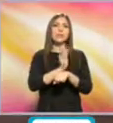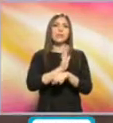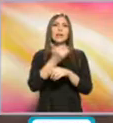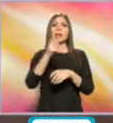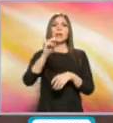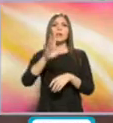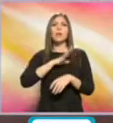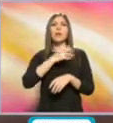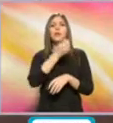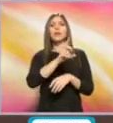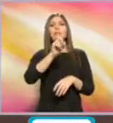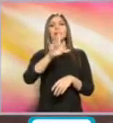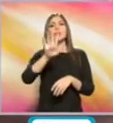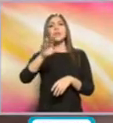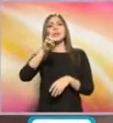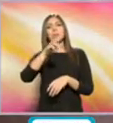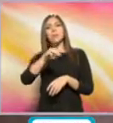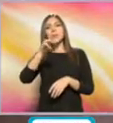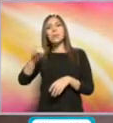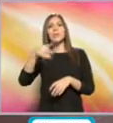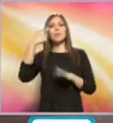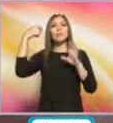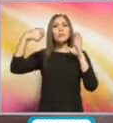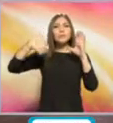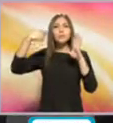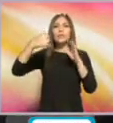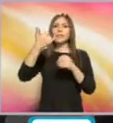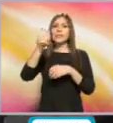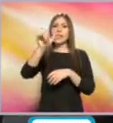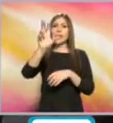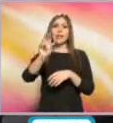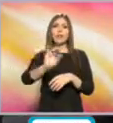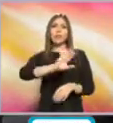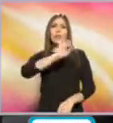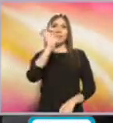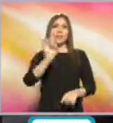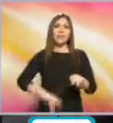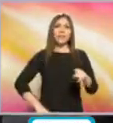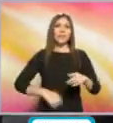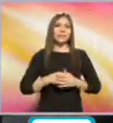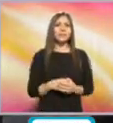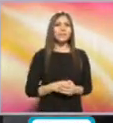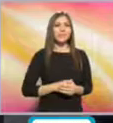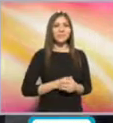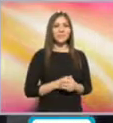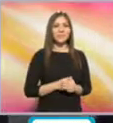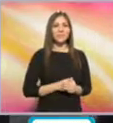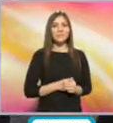tenemos 35 milímetros, sí, sí, ya no tenemos el carrete, pero ¿ya sí no? Tenemos... ¿Ya no, ya cácaro? No, no, ya es cierto.